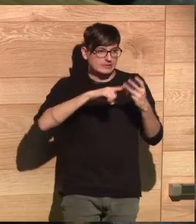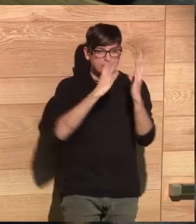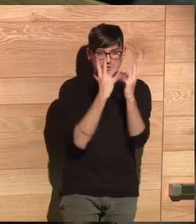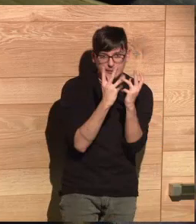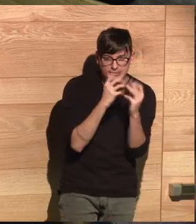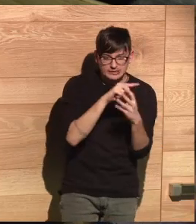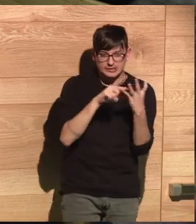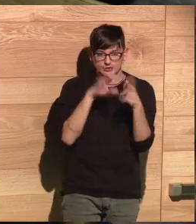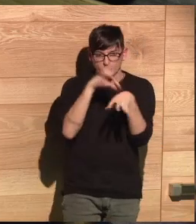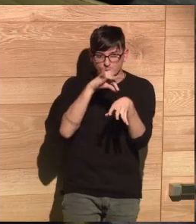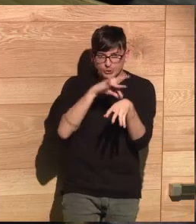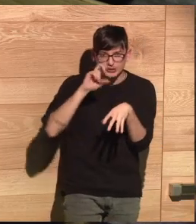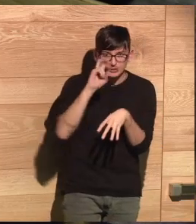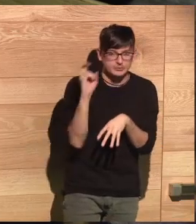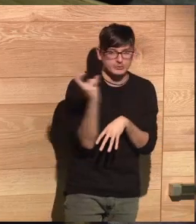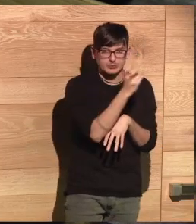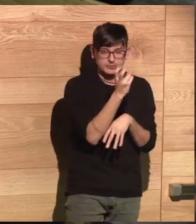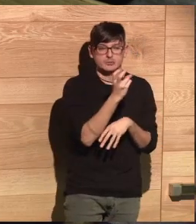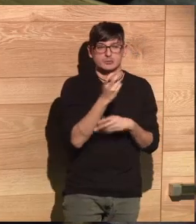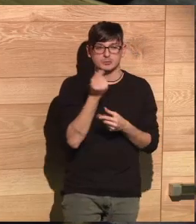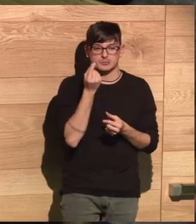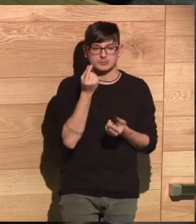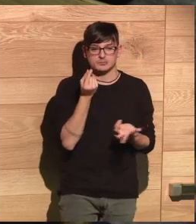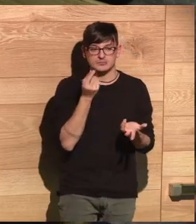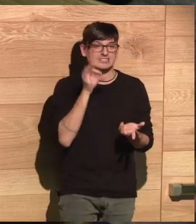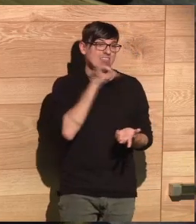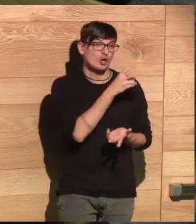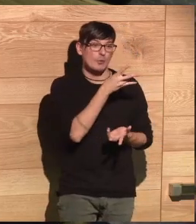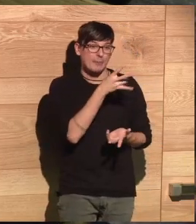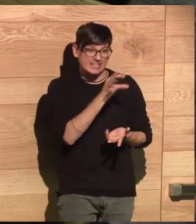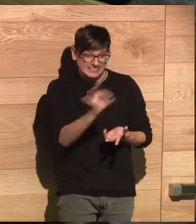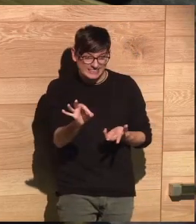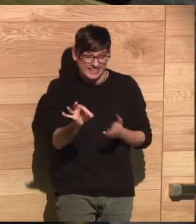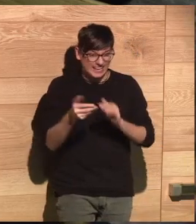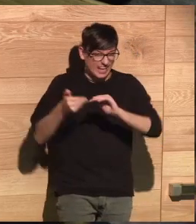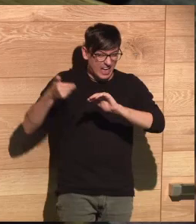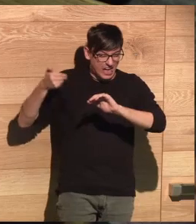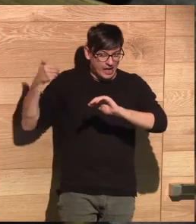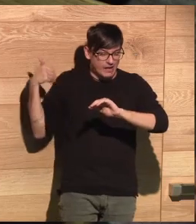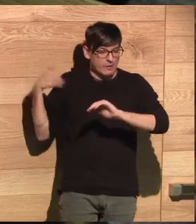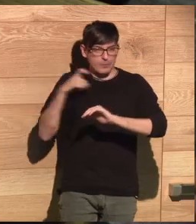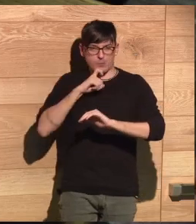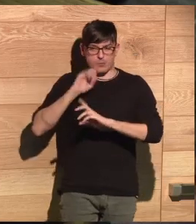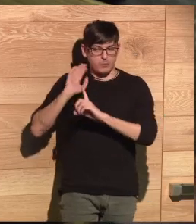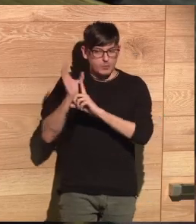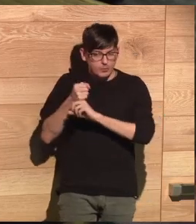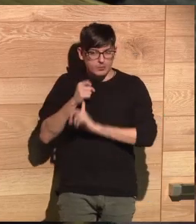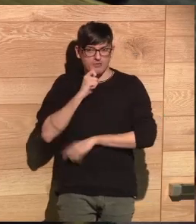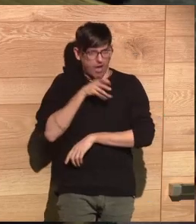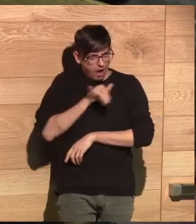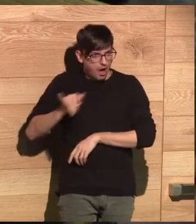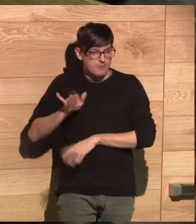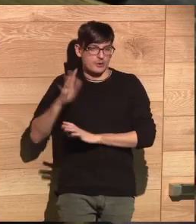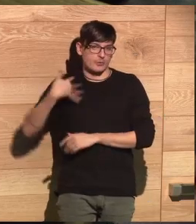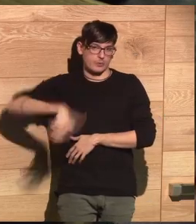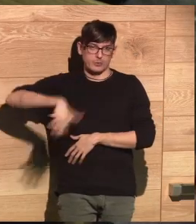matemáticas, doctoras. A medida que nos alejábamos del siglo XX era cada vez más complicado encontrar ese tipo de ejemplos, que lo sabía.